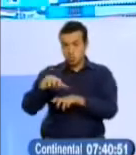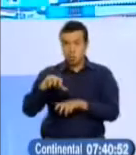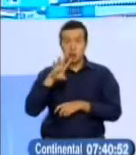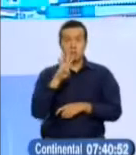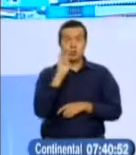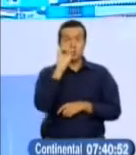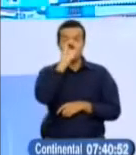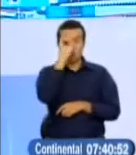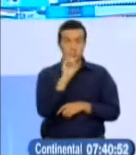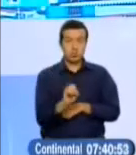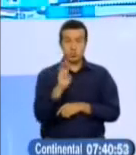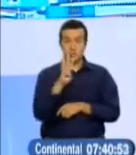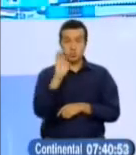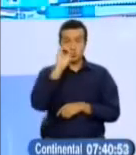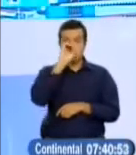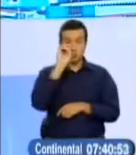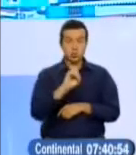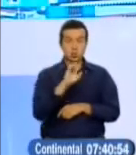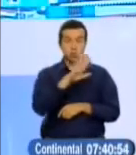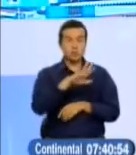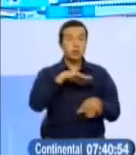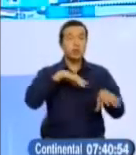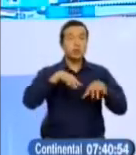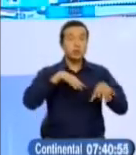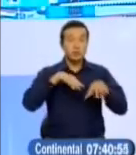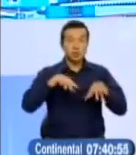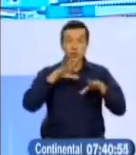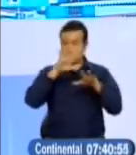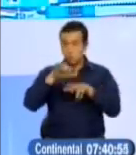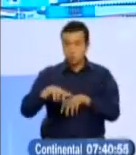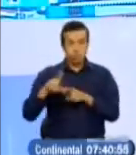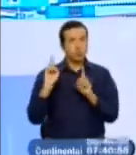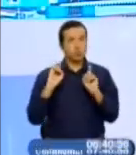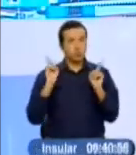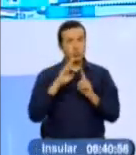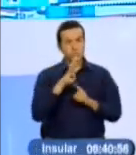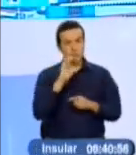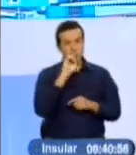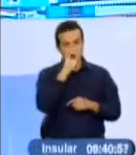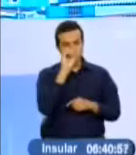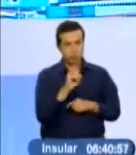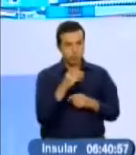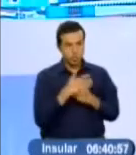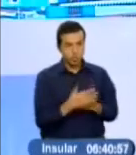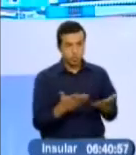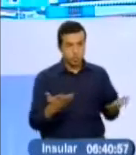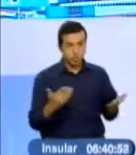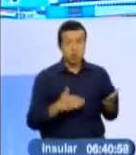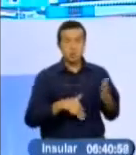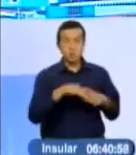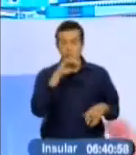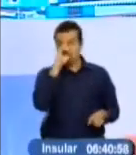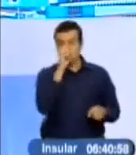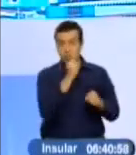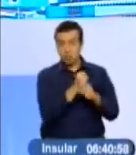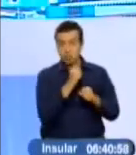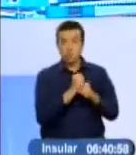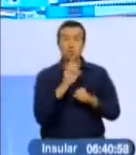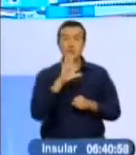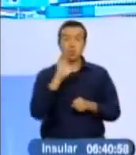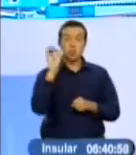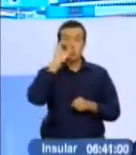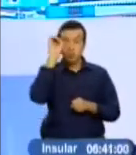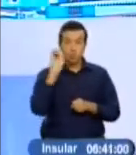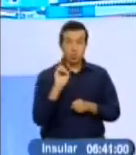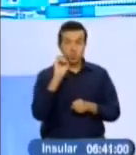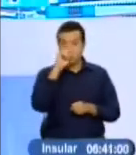40% que son actividades no agropecuarias y ese 40% están generando ya más del 50% de los ingresos